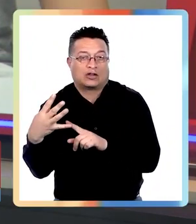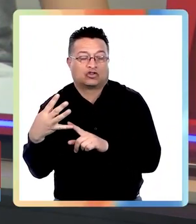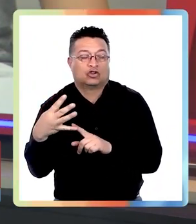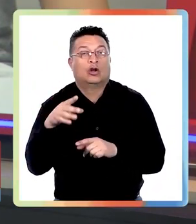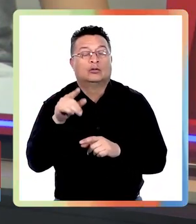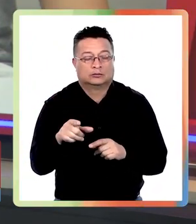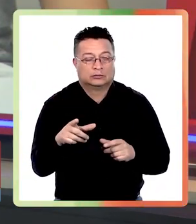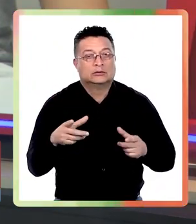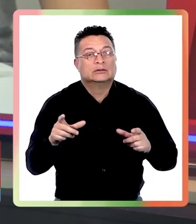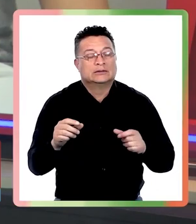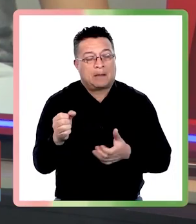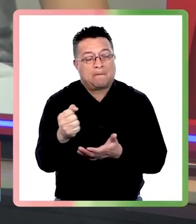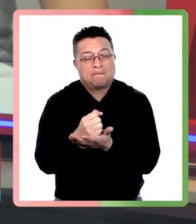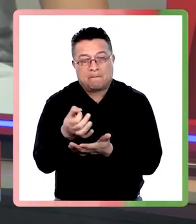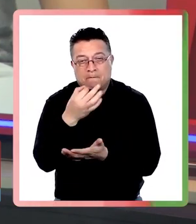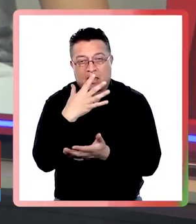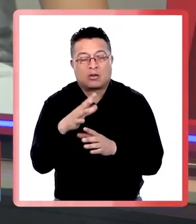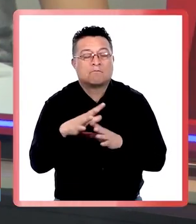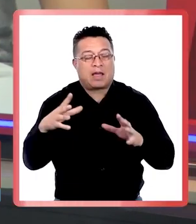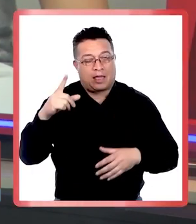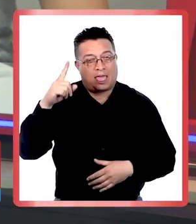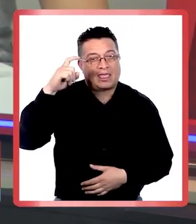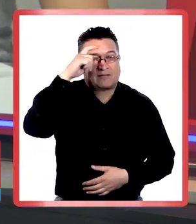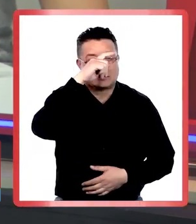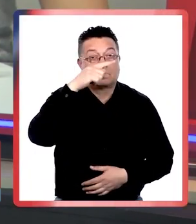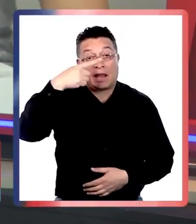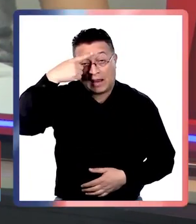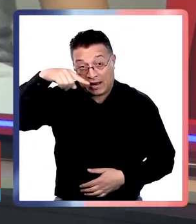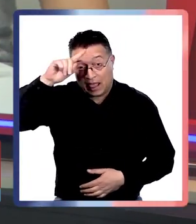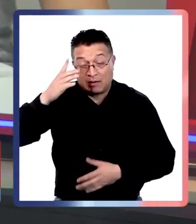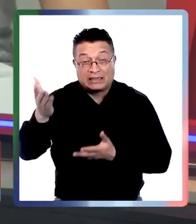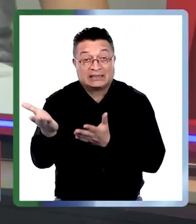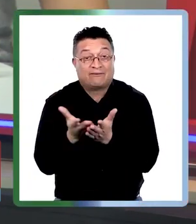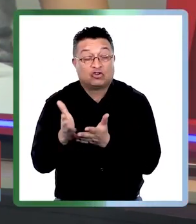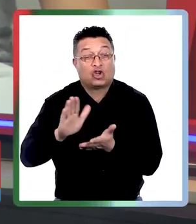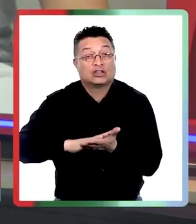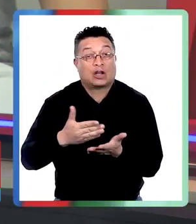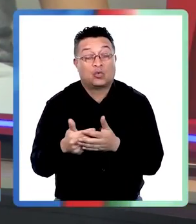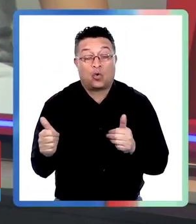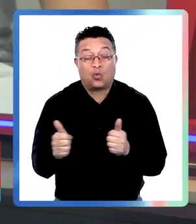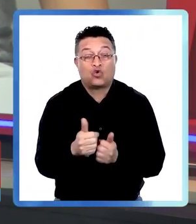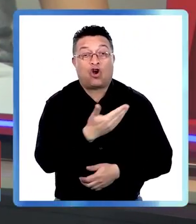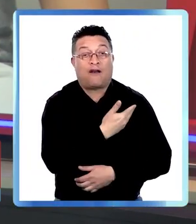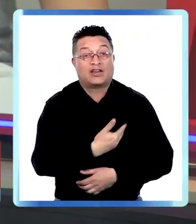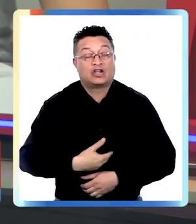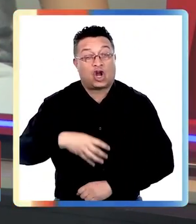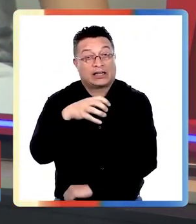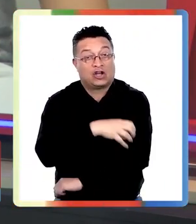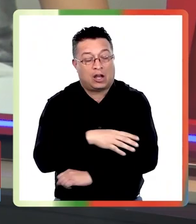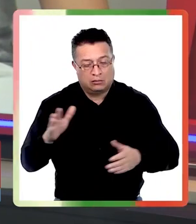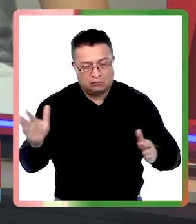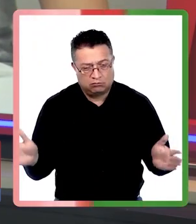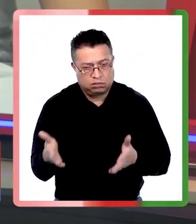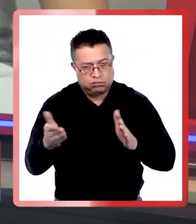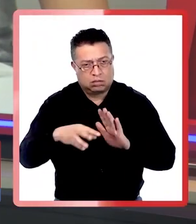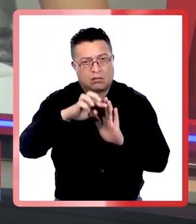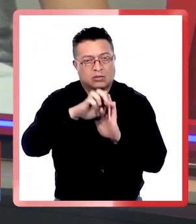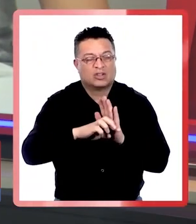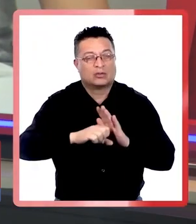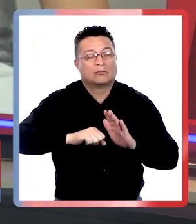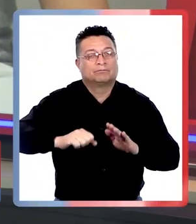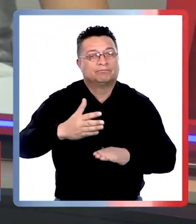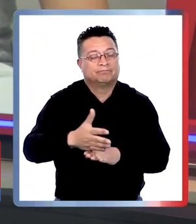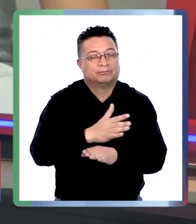tratamiento médico mucho más complejo. En Calama, el Servicio de Salud junto al gobierno regional están impulsando un proyecto de prevención y